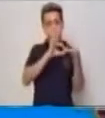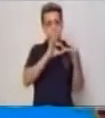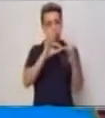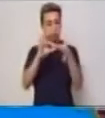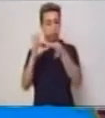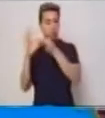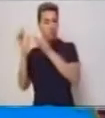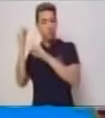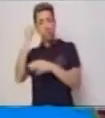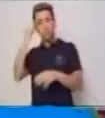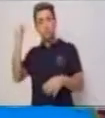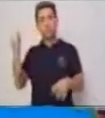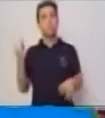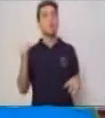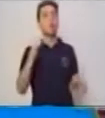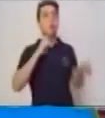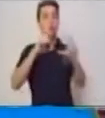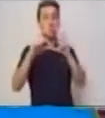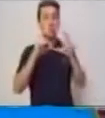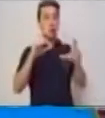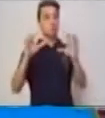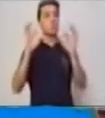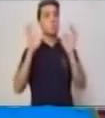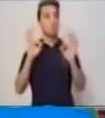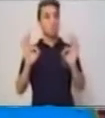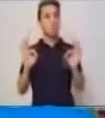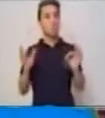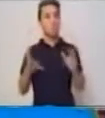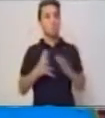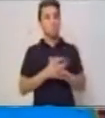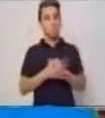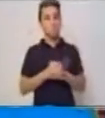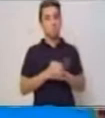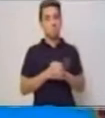para comunicarme con un oyente.